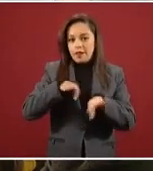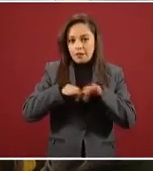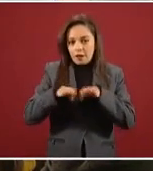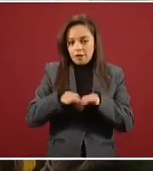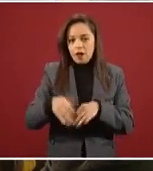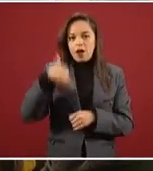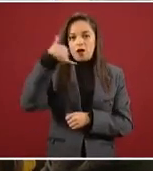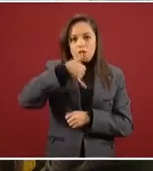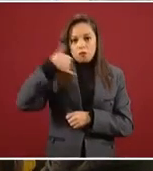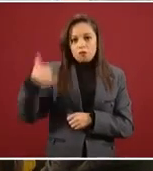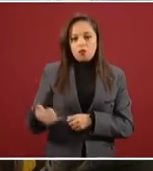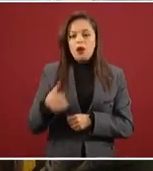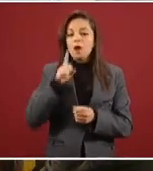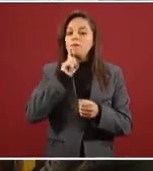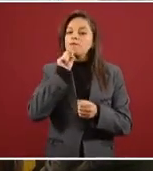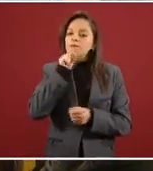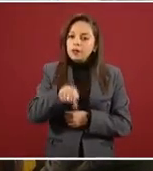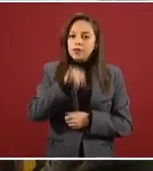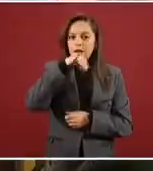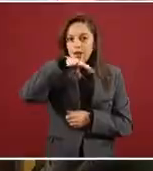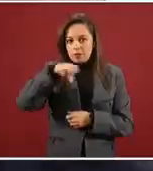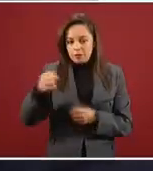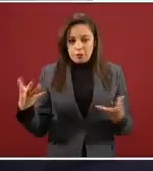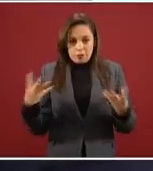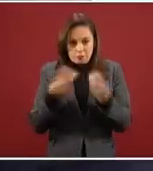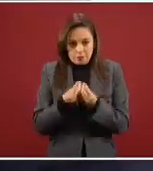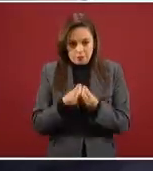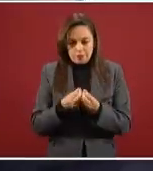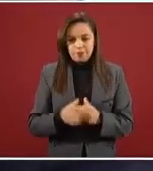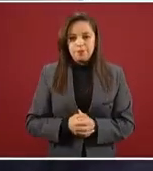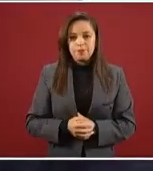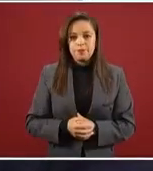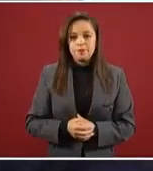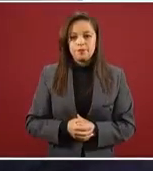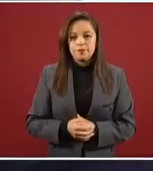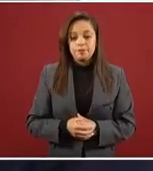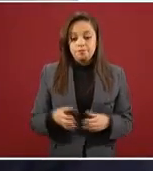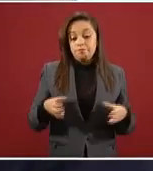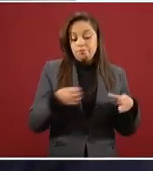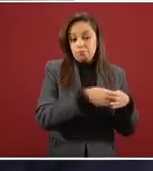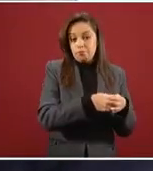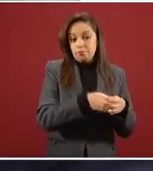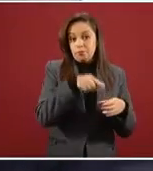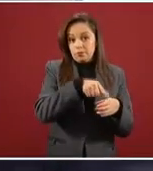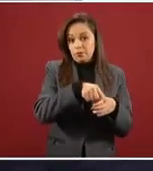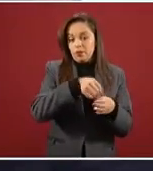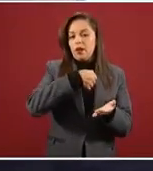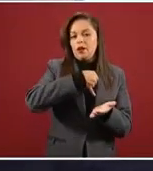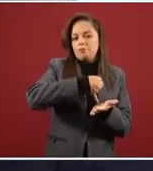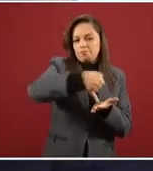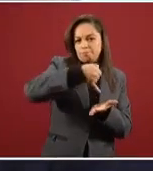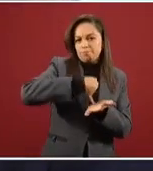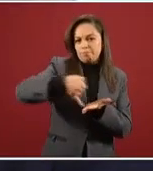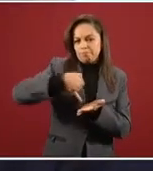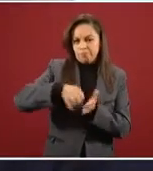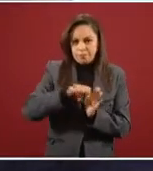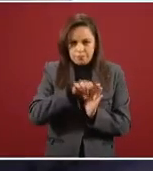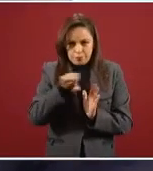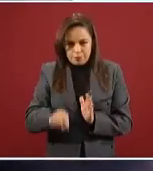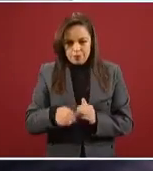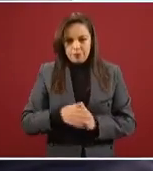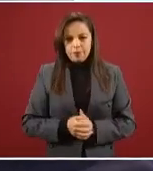Seguro Social? Una tiene que ver por sectores. El sector agrícola, por ejemplo, como se